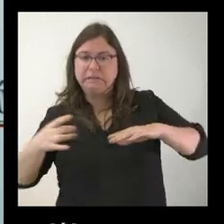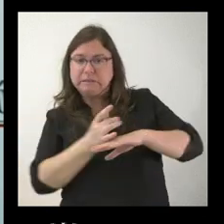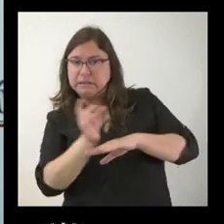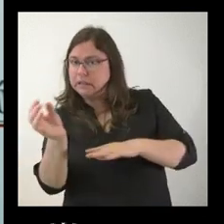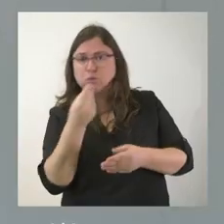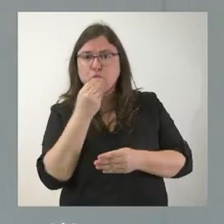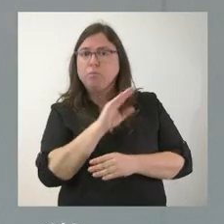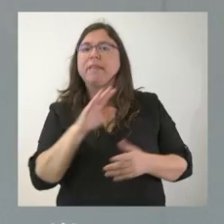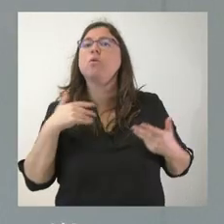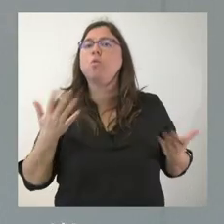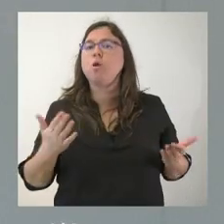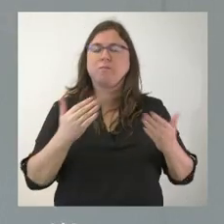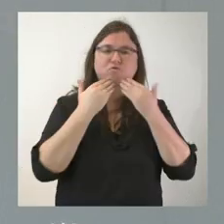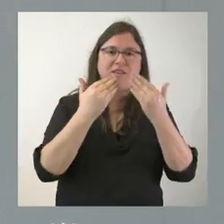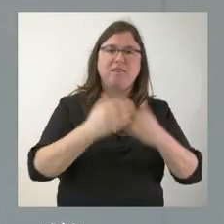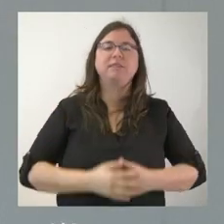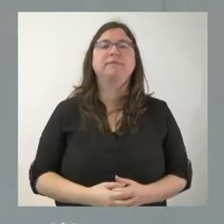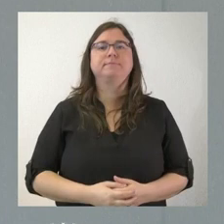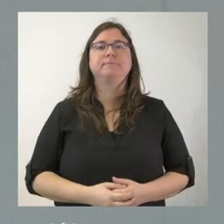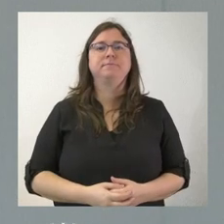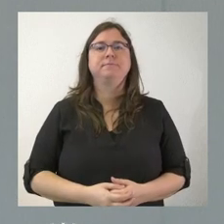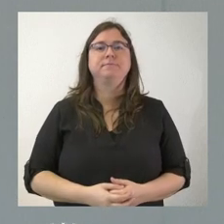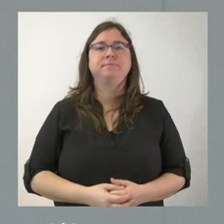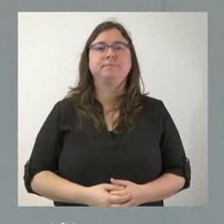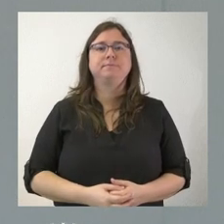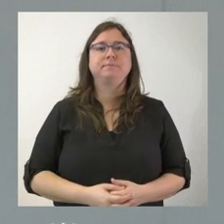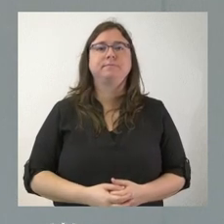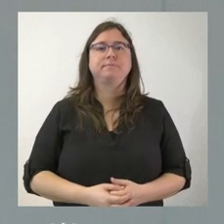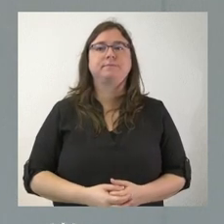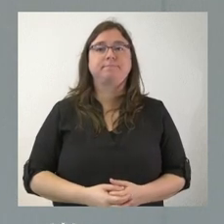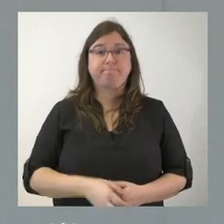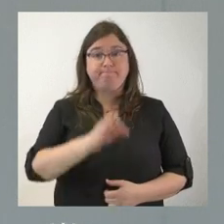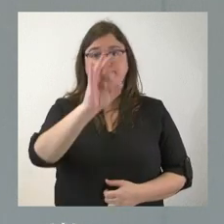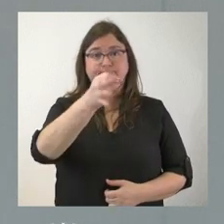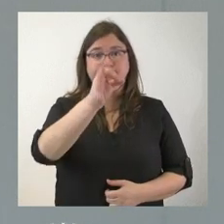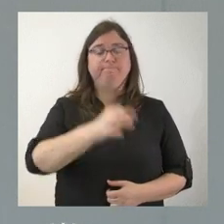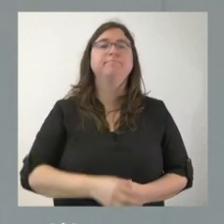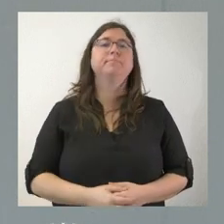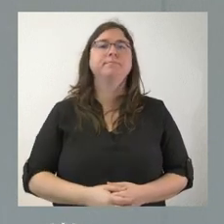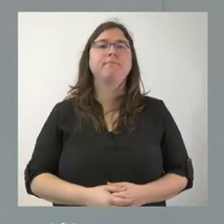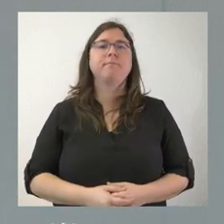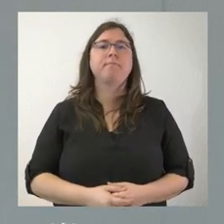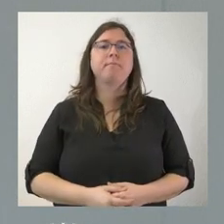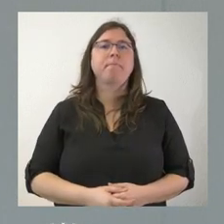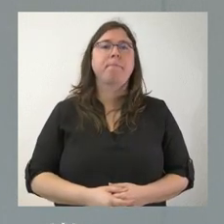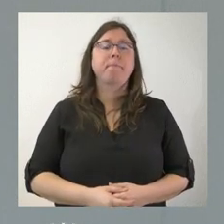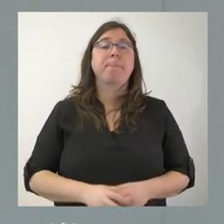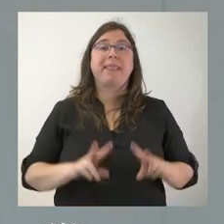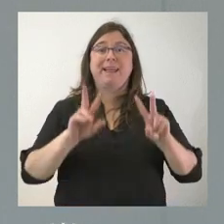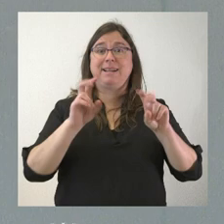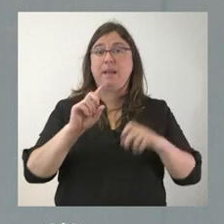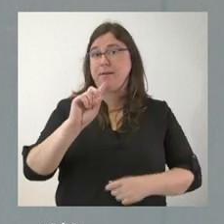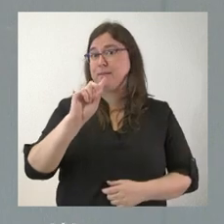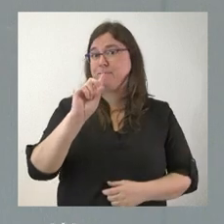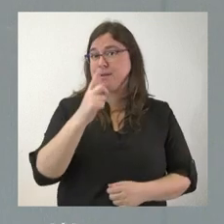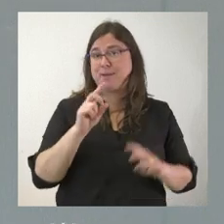gracias sí efectivamente sobre el primeros aspectos